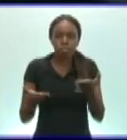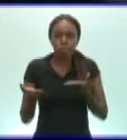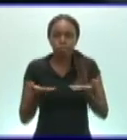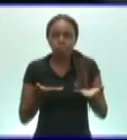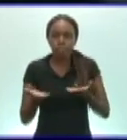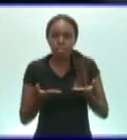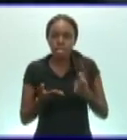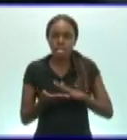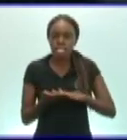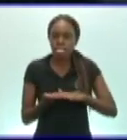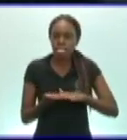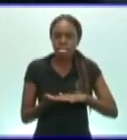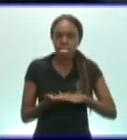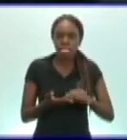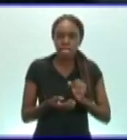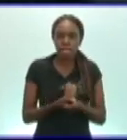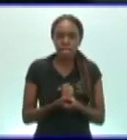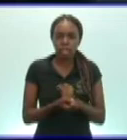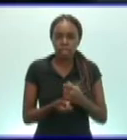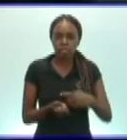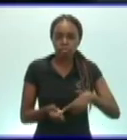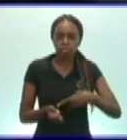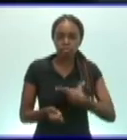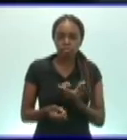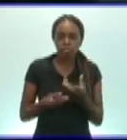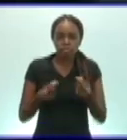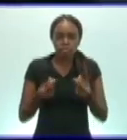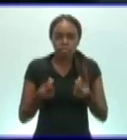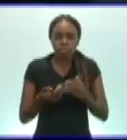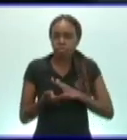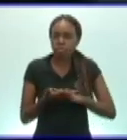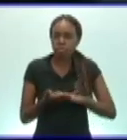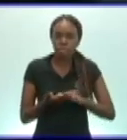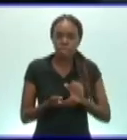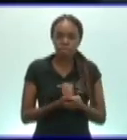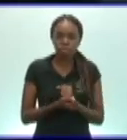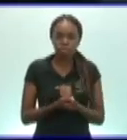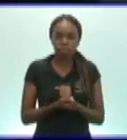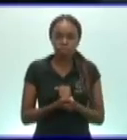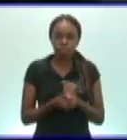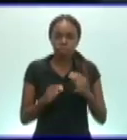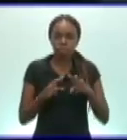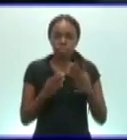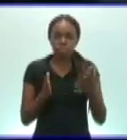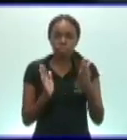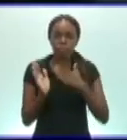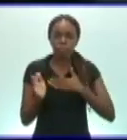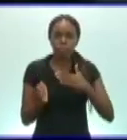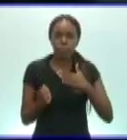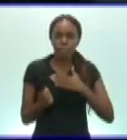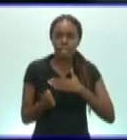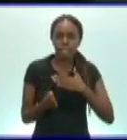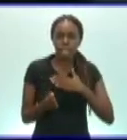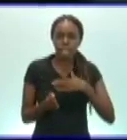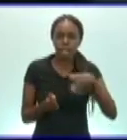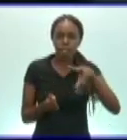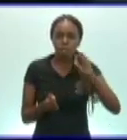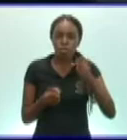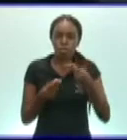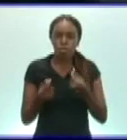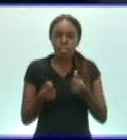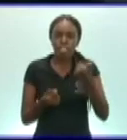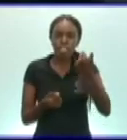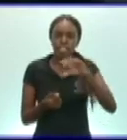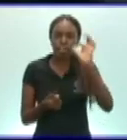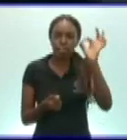los aranceles altísimos y sin haber modificado los impuestos, clava la propiedad con un nuevo impuesto del